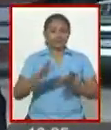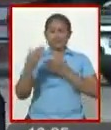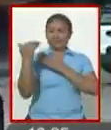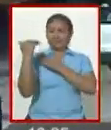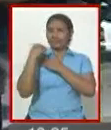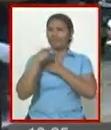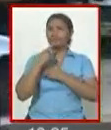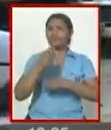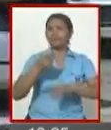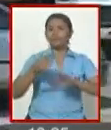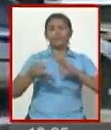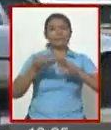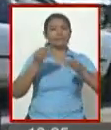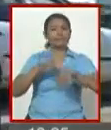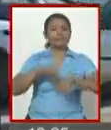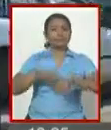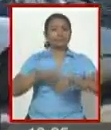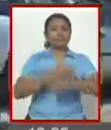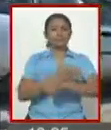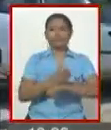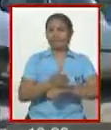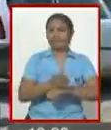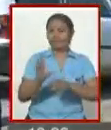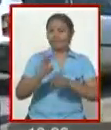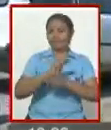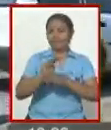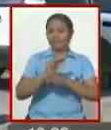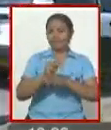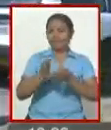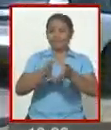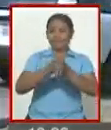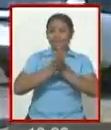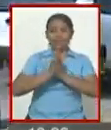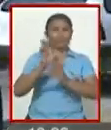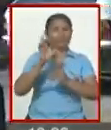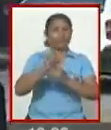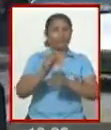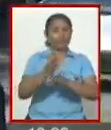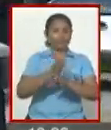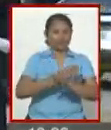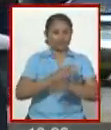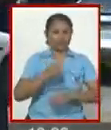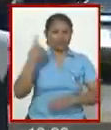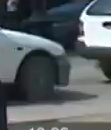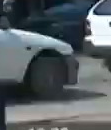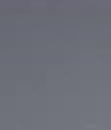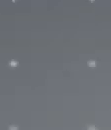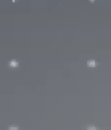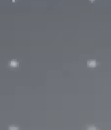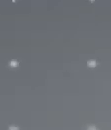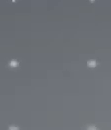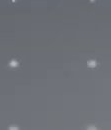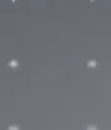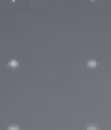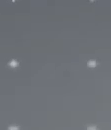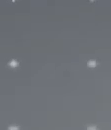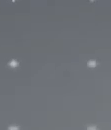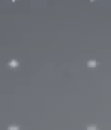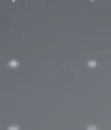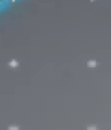cruceña fije horas y fechas de la audiencia el ministerio público solicitará la detención preventiva para la imputada